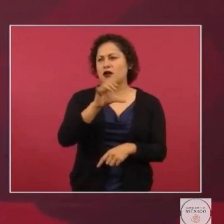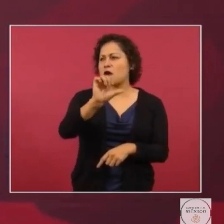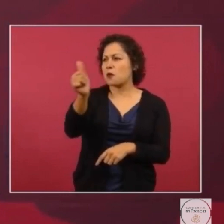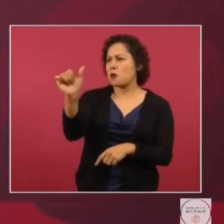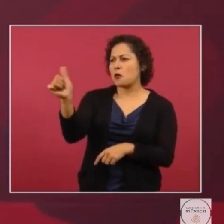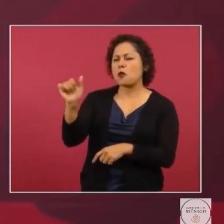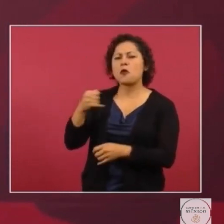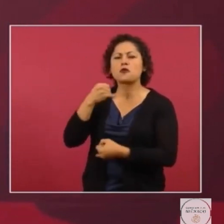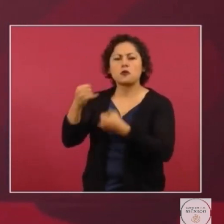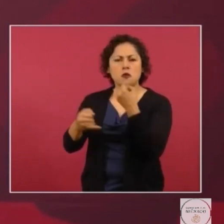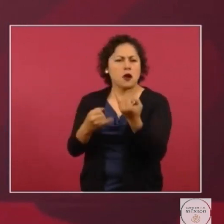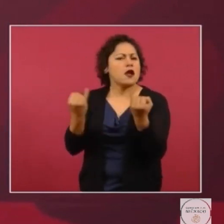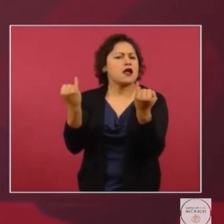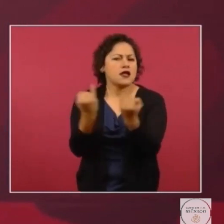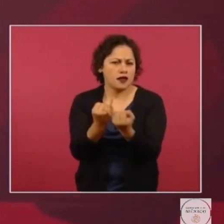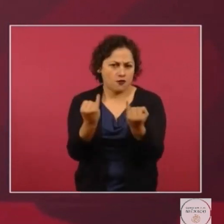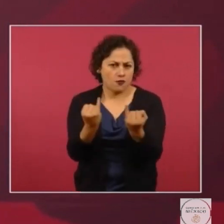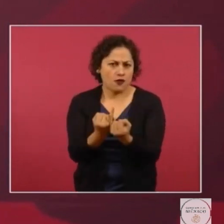nuestra,